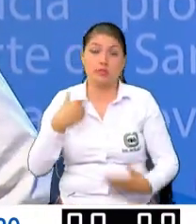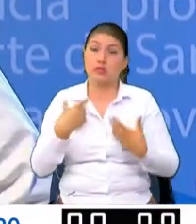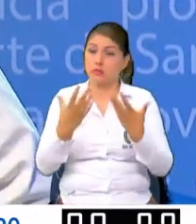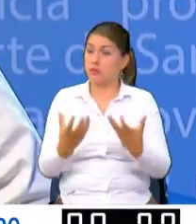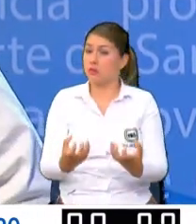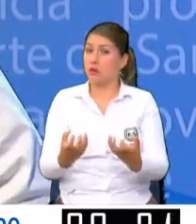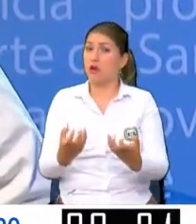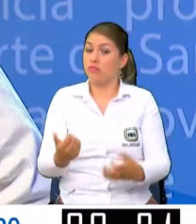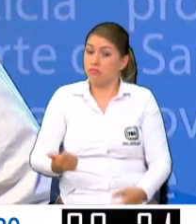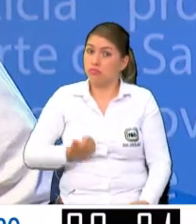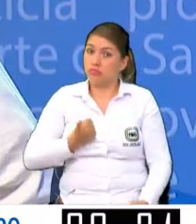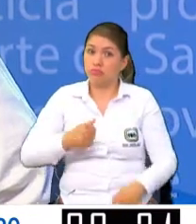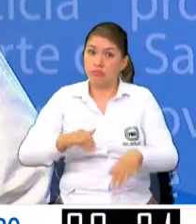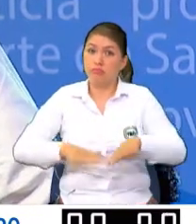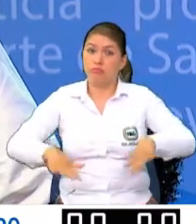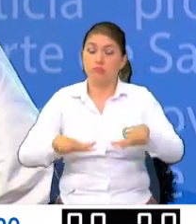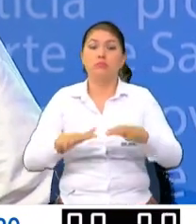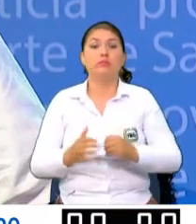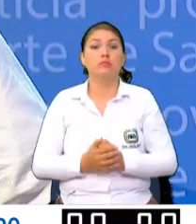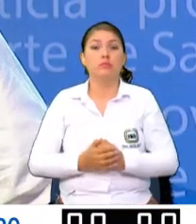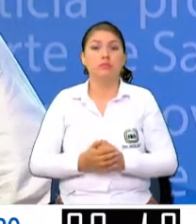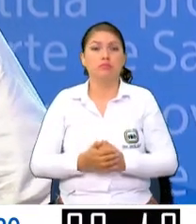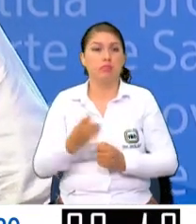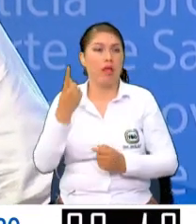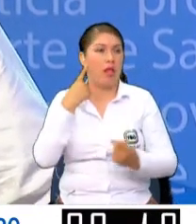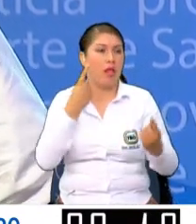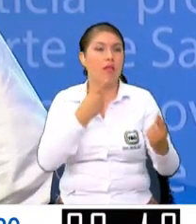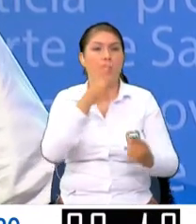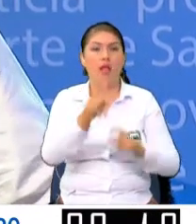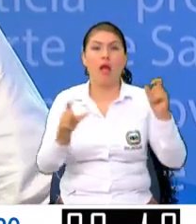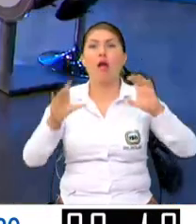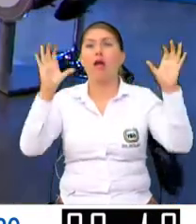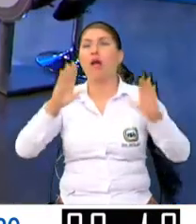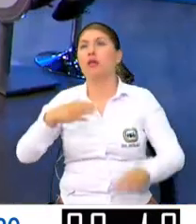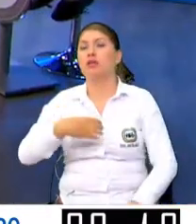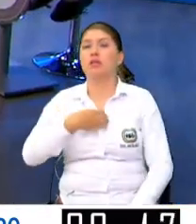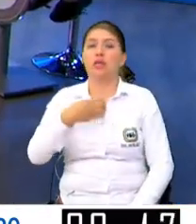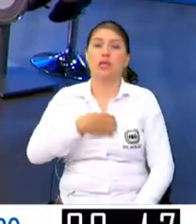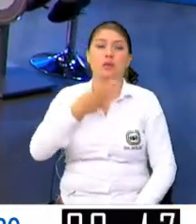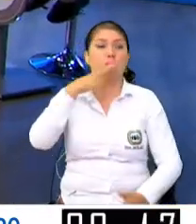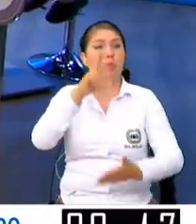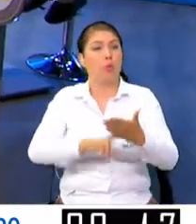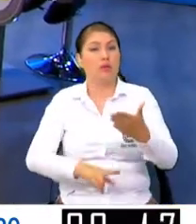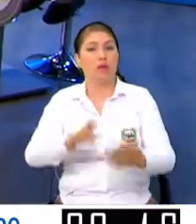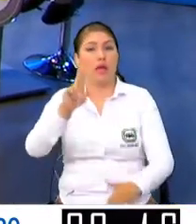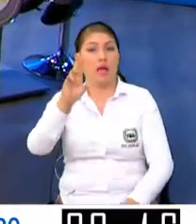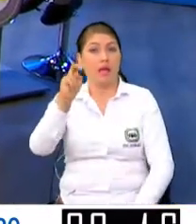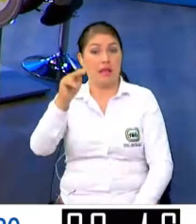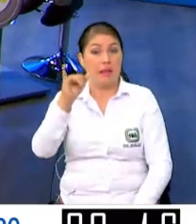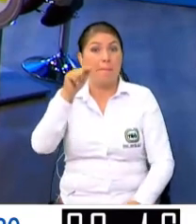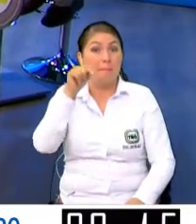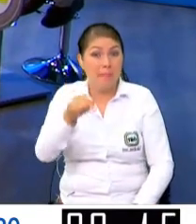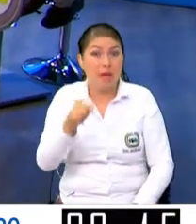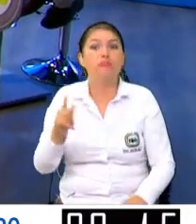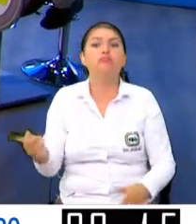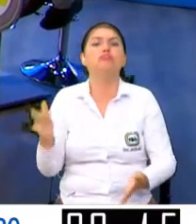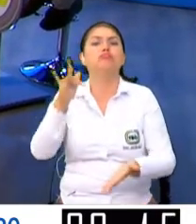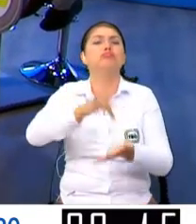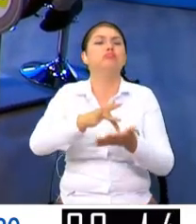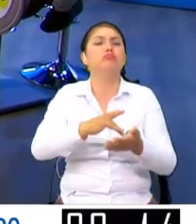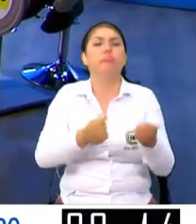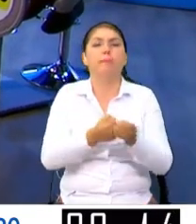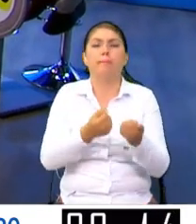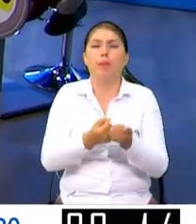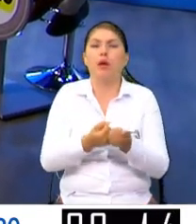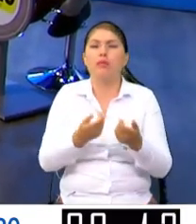también aprovechar este espacio porque acá escuchamos varios candidatos quejarse precisamente ese impuesto de renta pero en ese momento hacían parte del gobierno